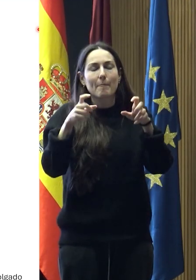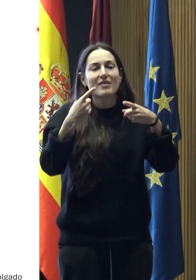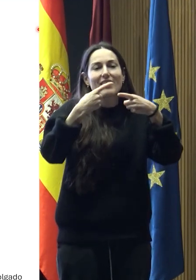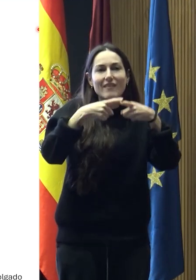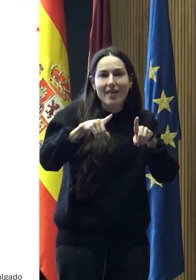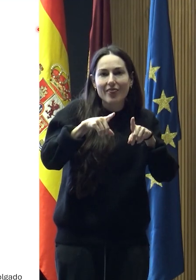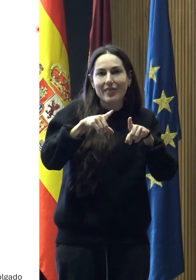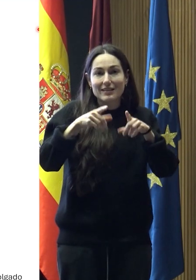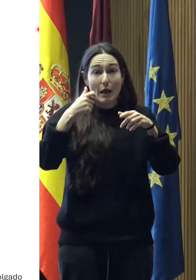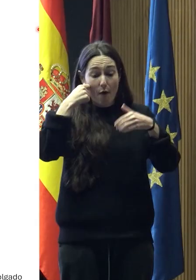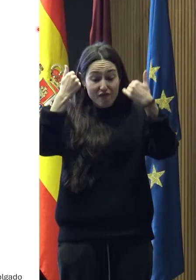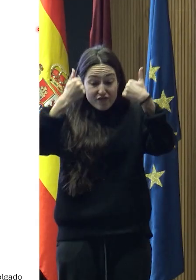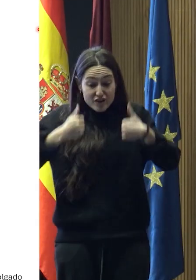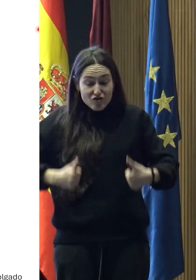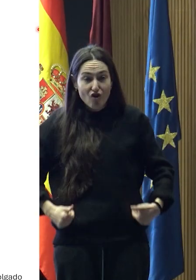no solo